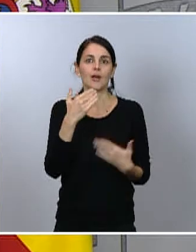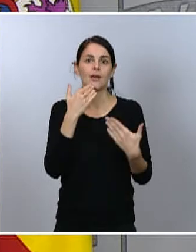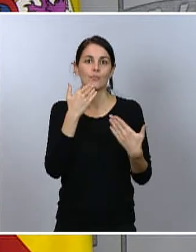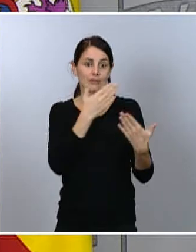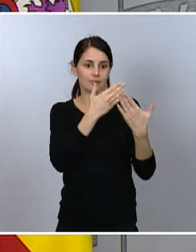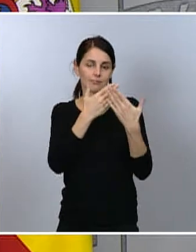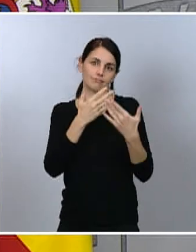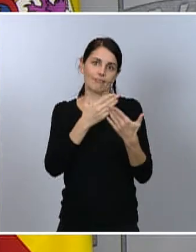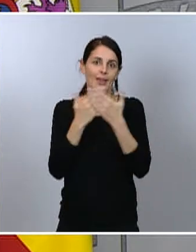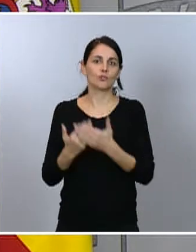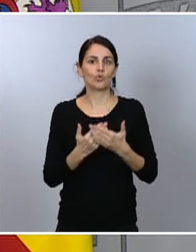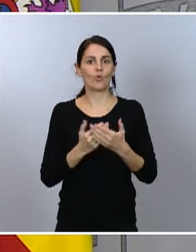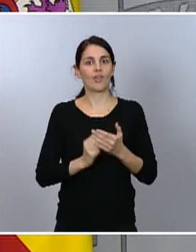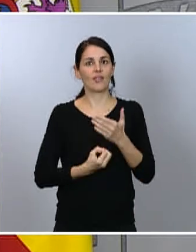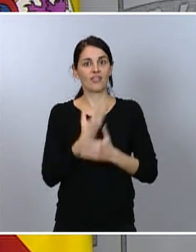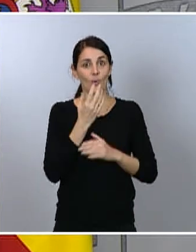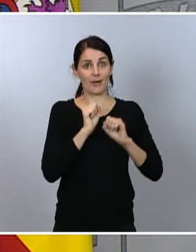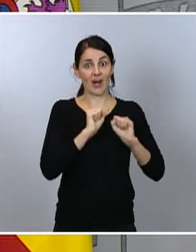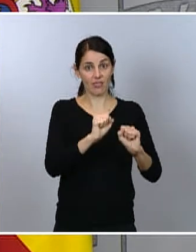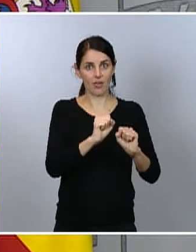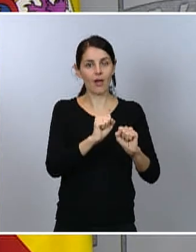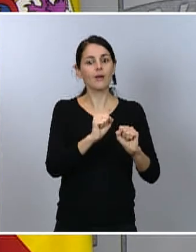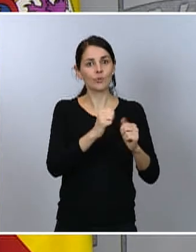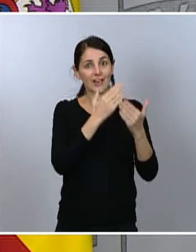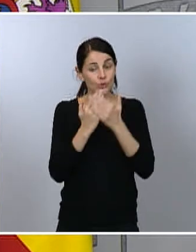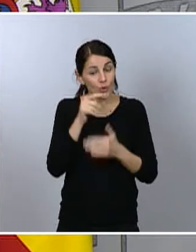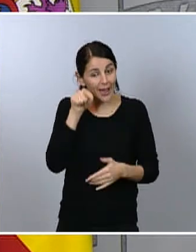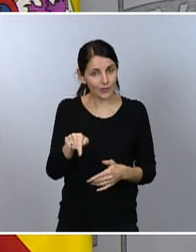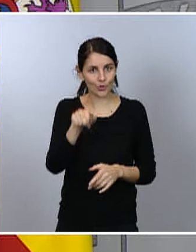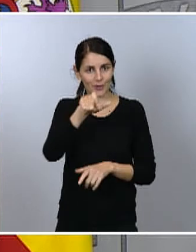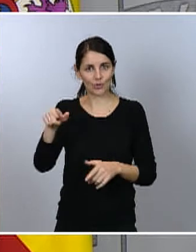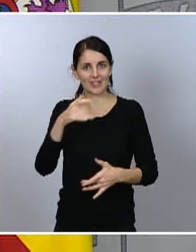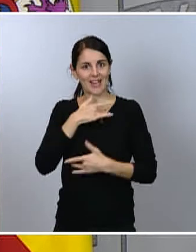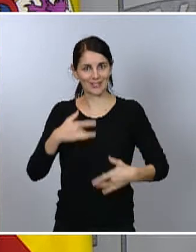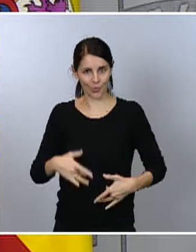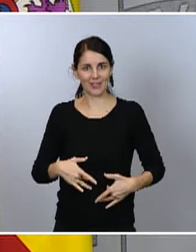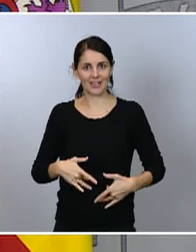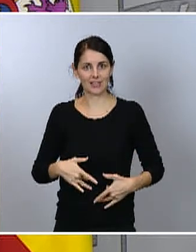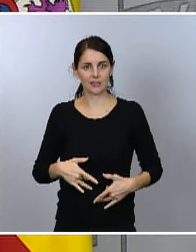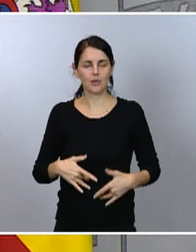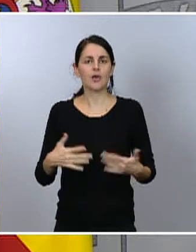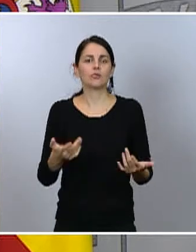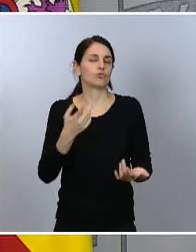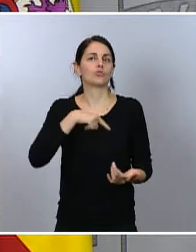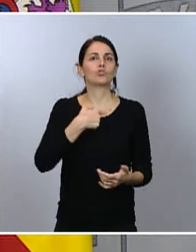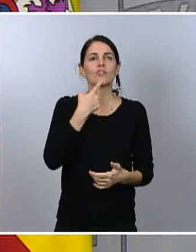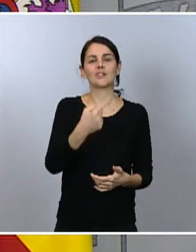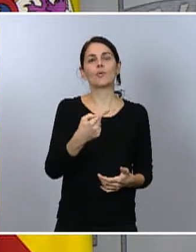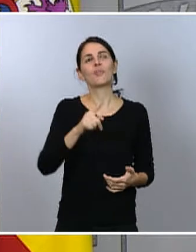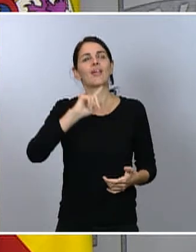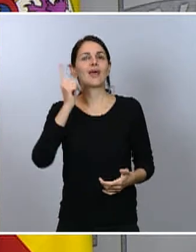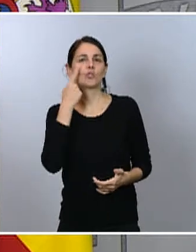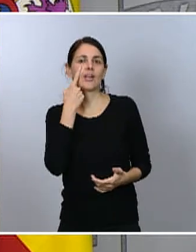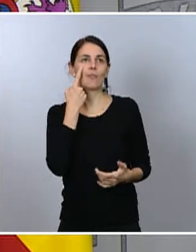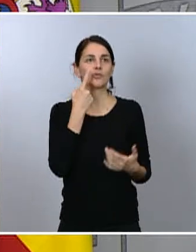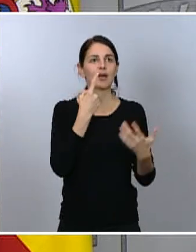este dato. Y cuando decimos que estamos diagnosticando a un 60%, a un